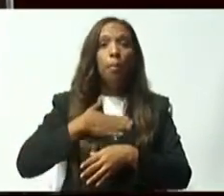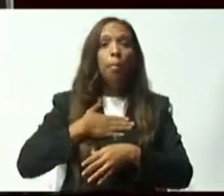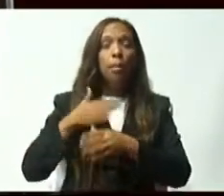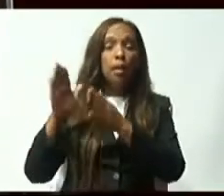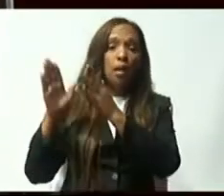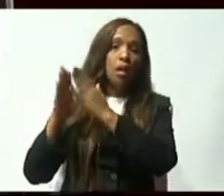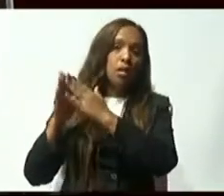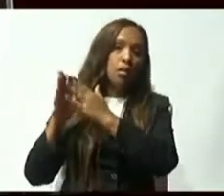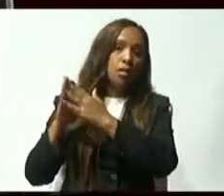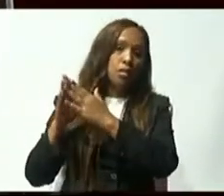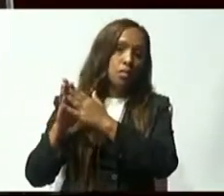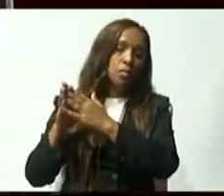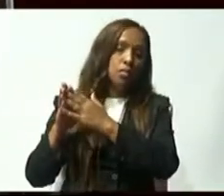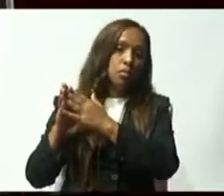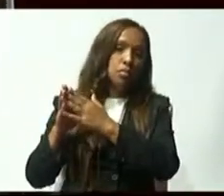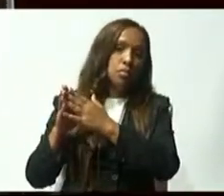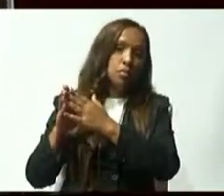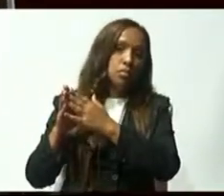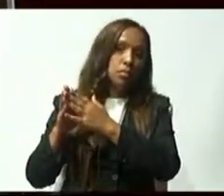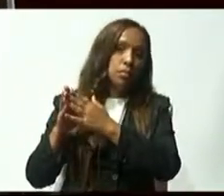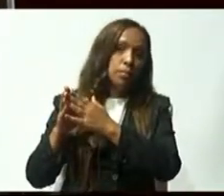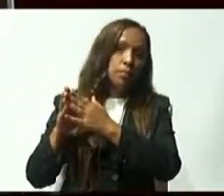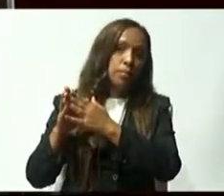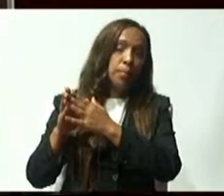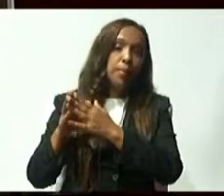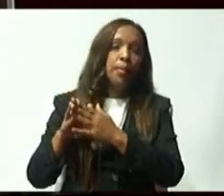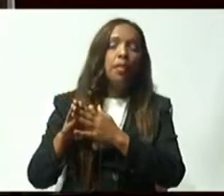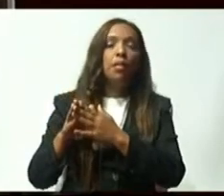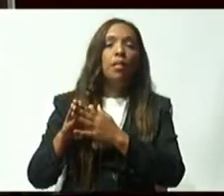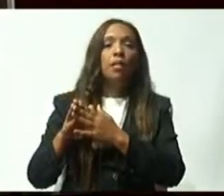Las Caobas, en Santo Domingo Oeste.